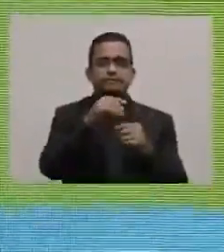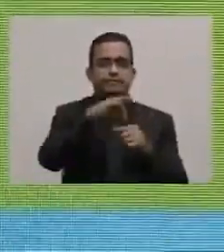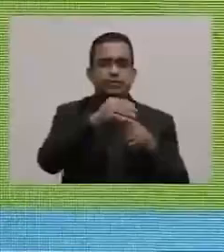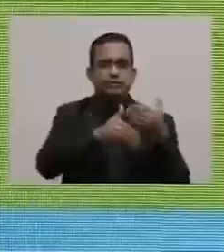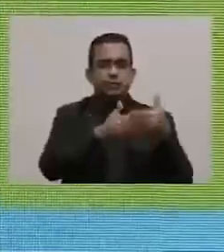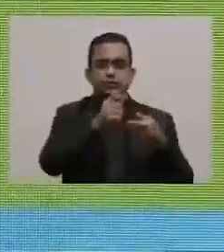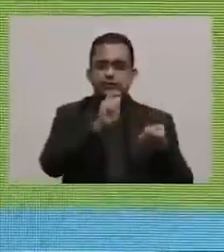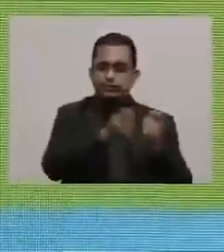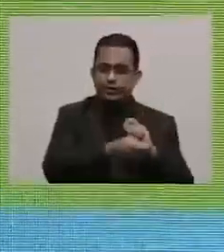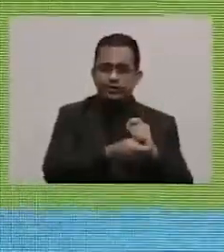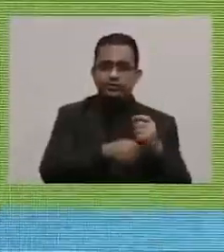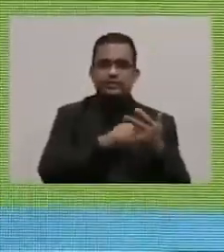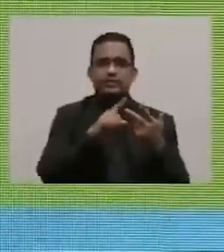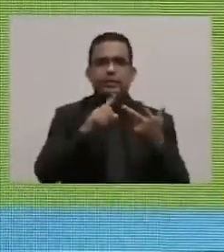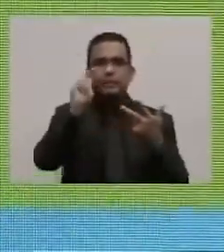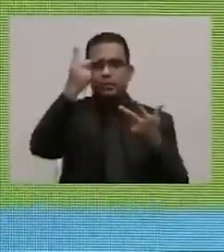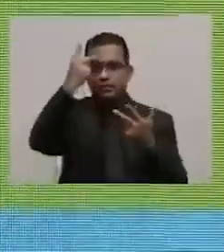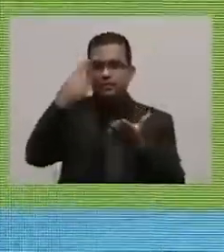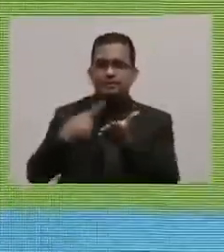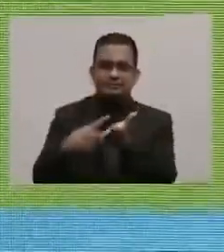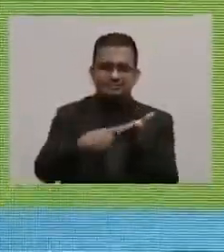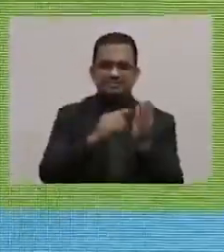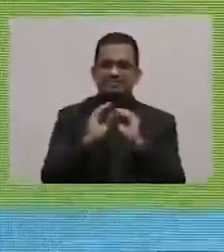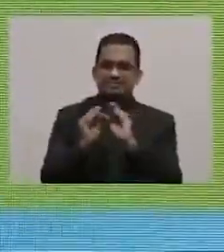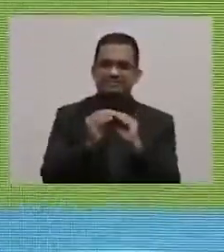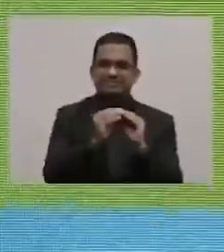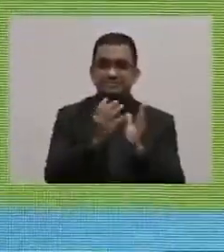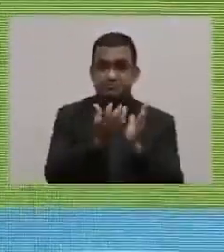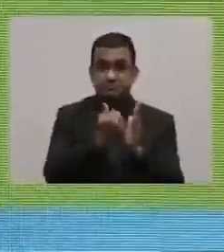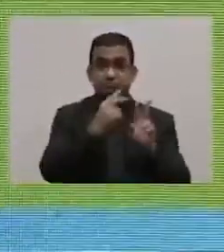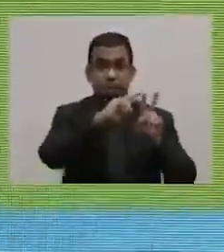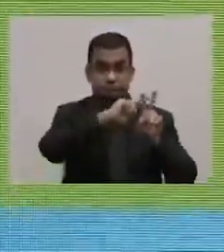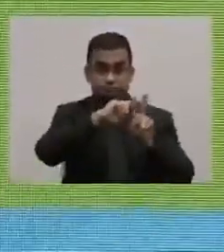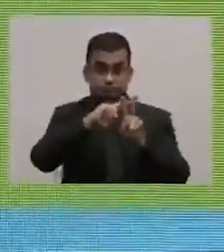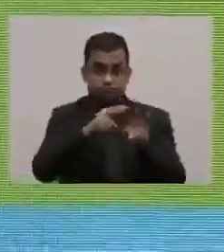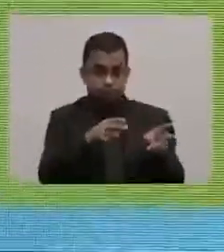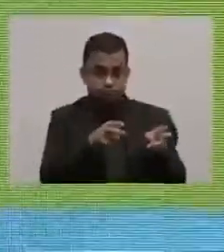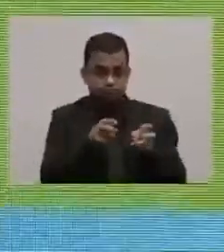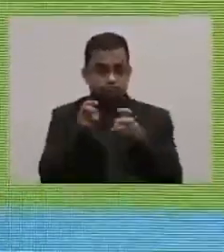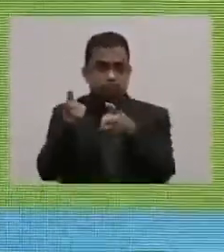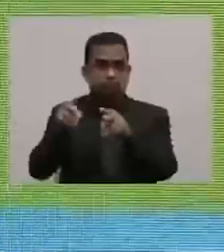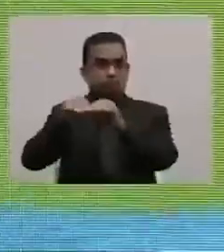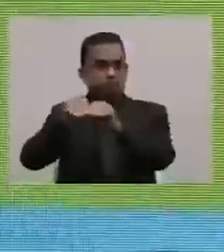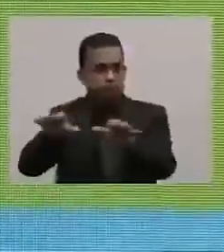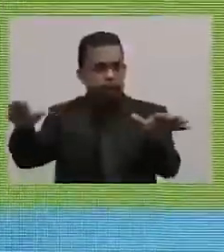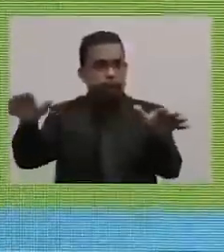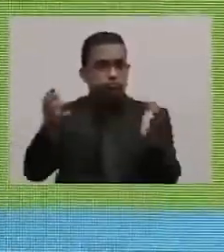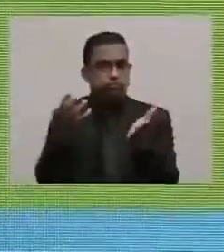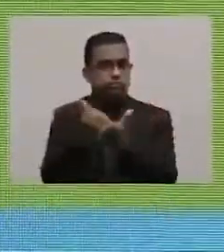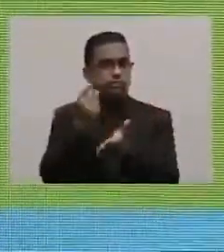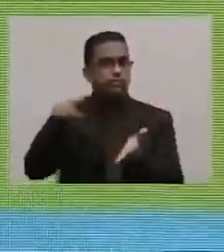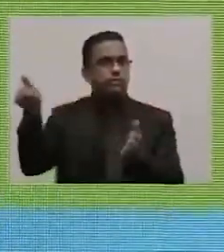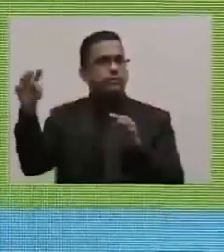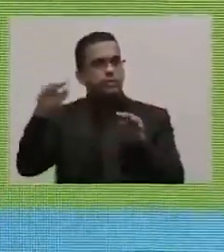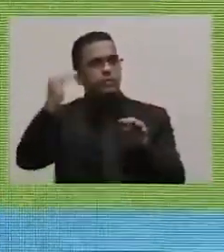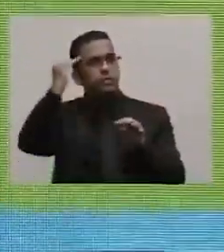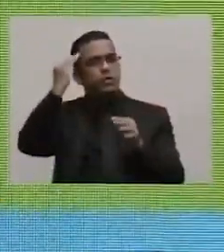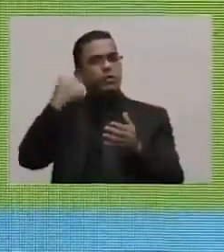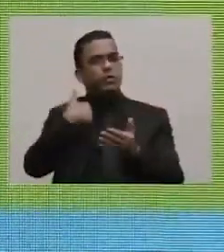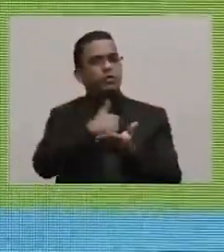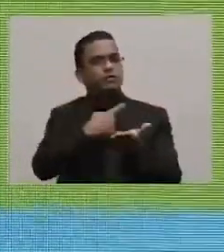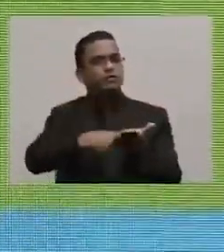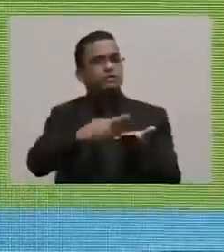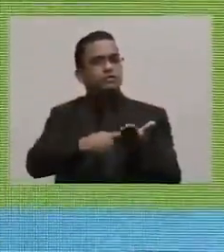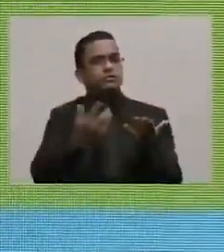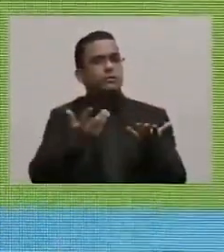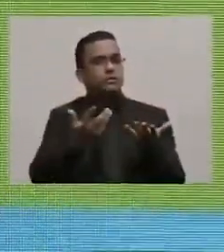etiquetas que estamos utilizando para que otras personas puedan conocer el panel que desarrollaremos a partir de